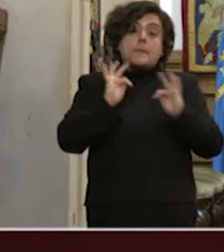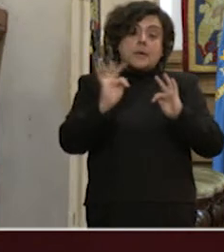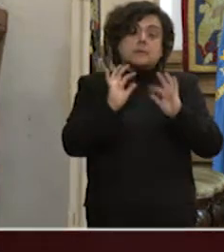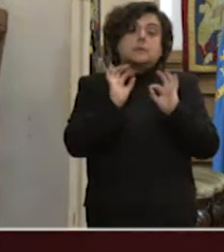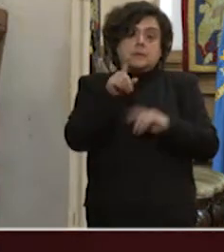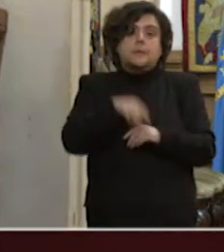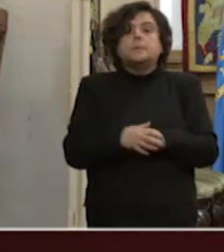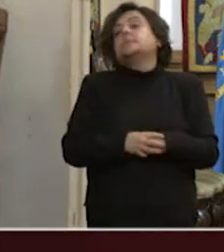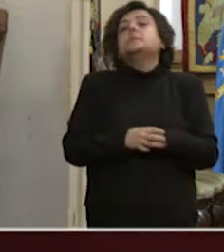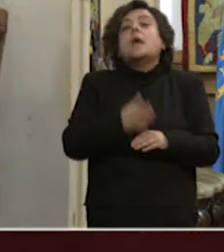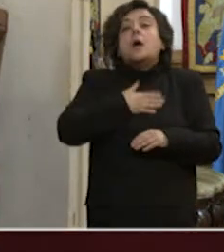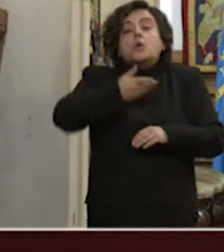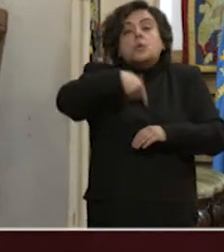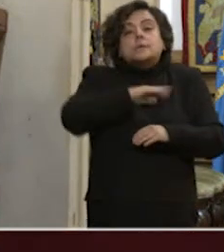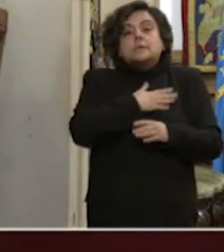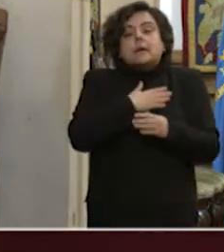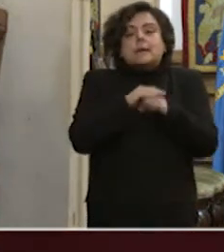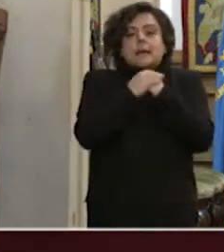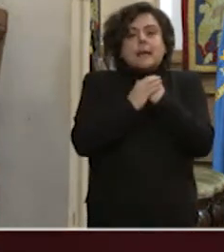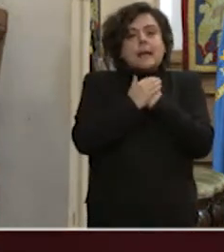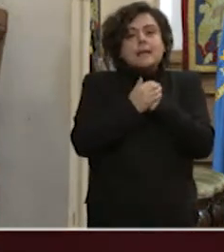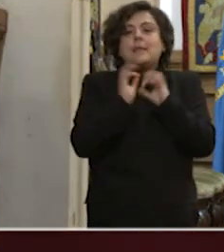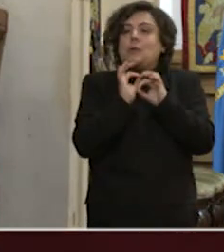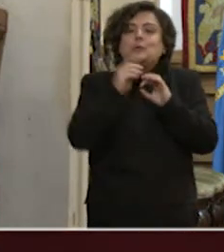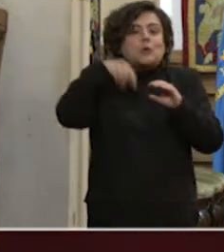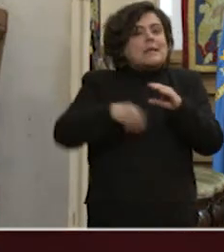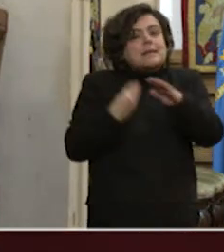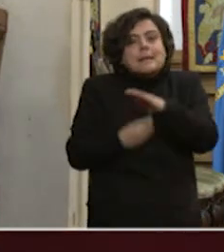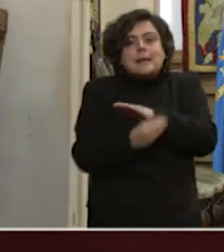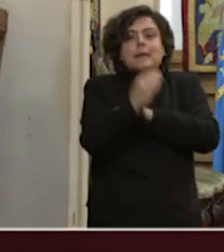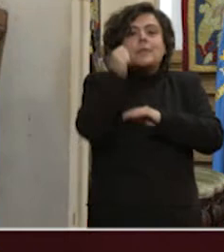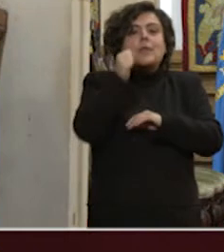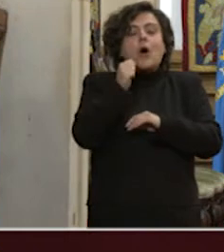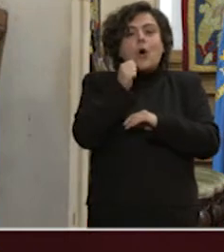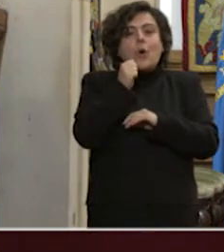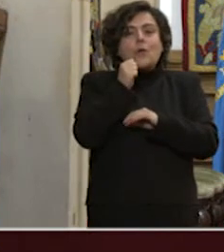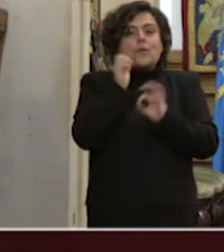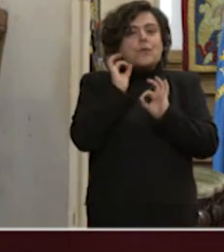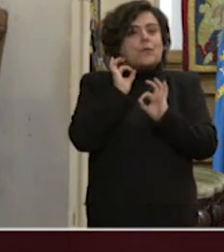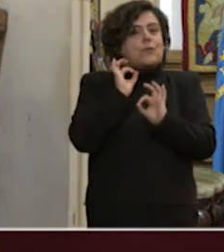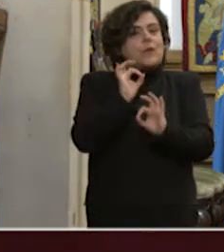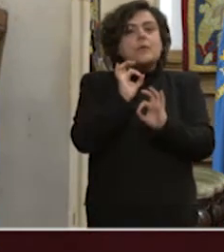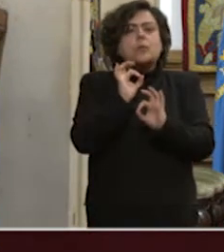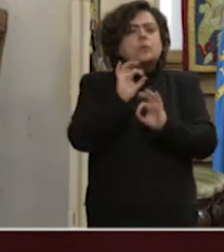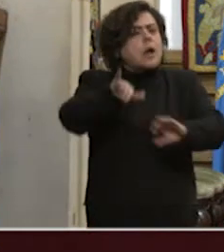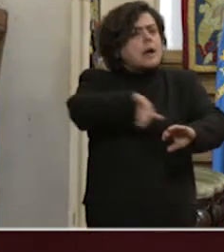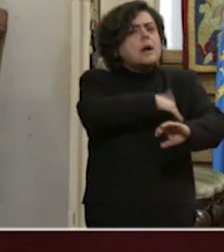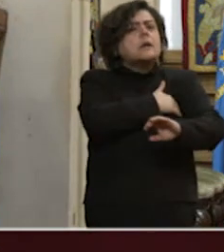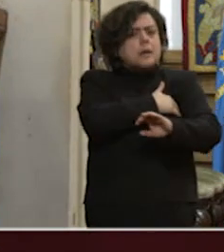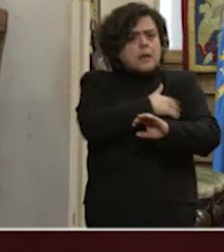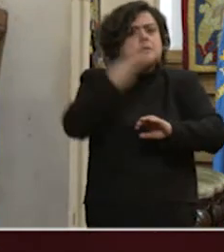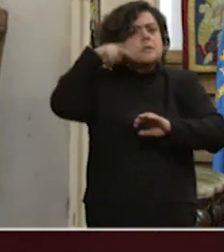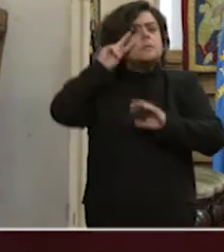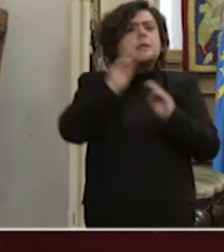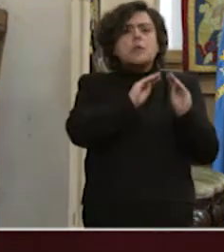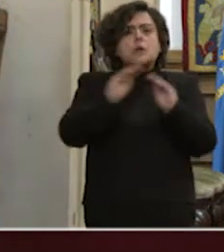Barcelona. Nuestra querida noreñense, nacida en Oviedo, con una destacada carrera de más de 20 años en